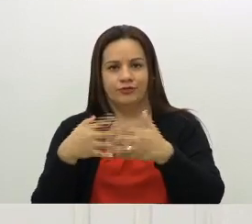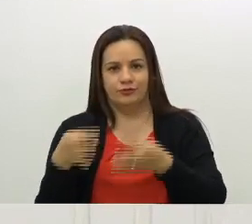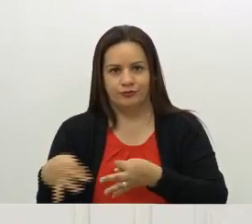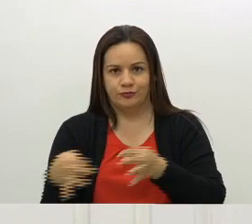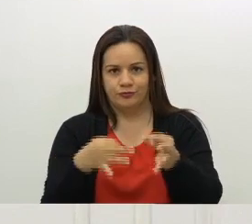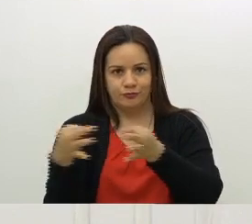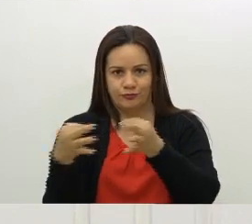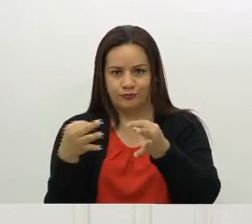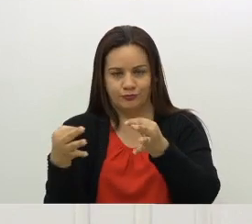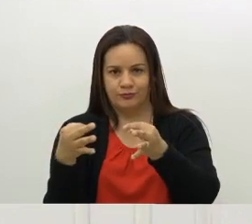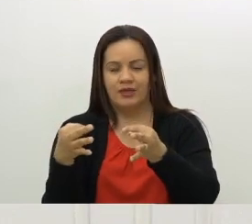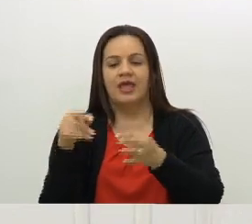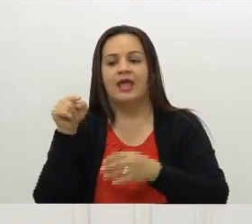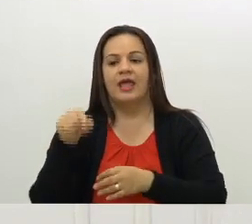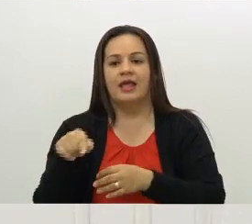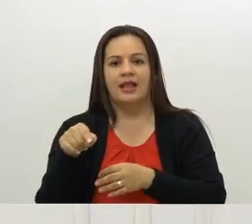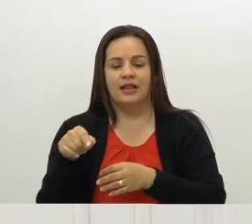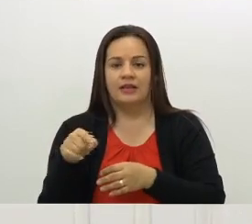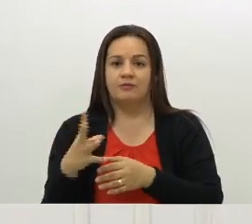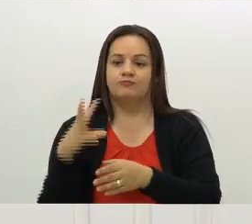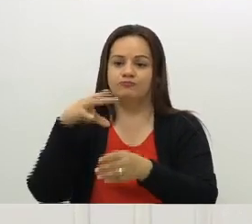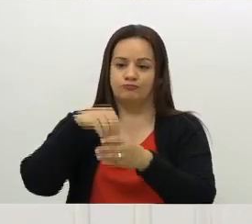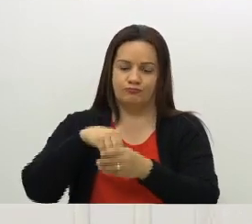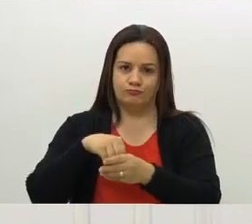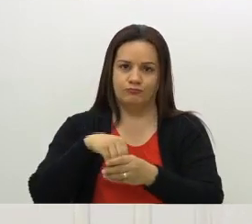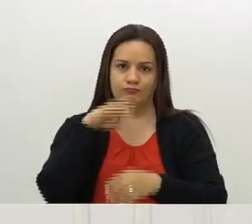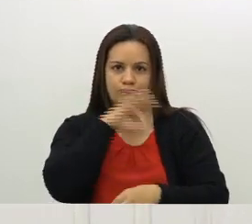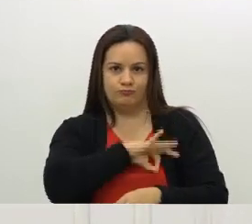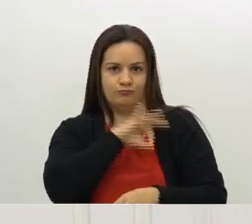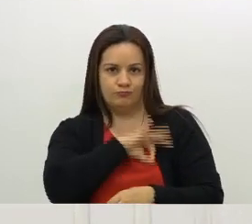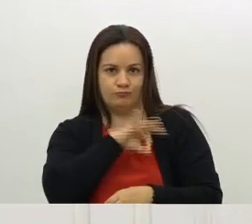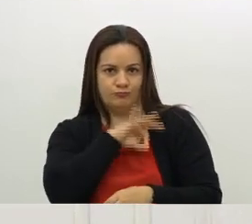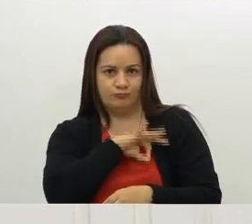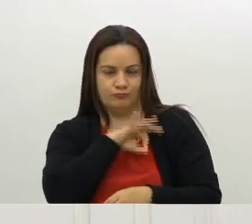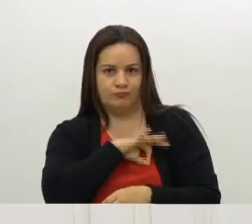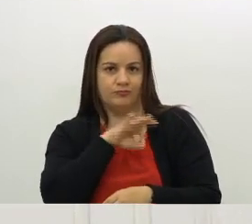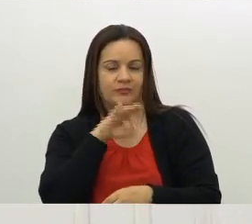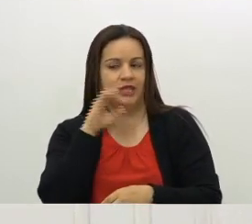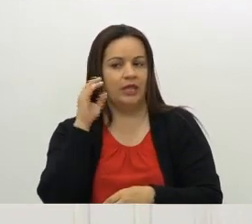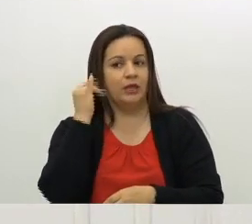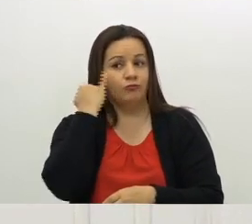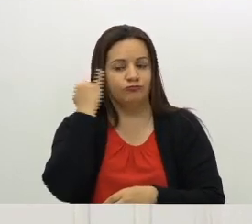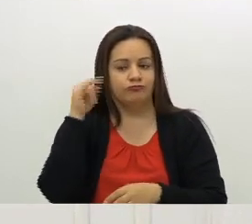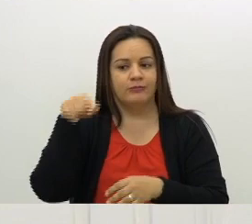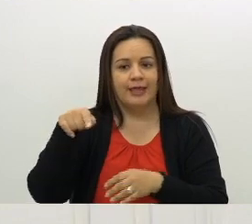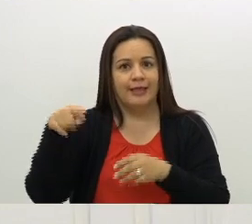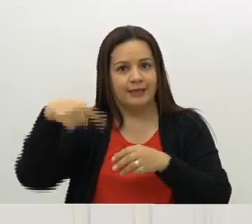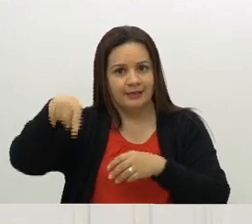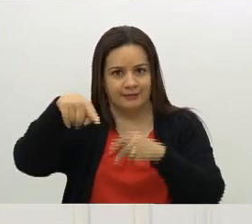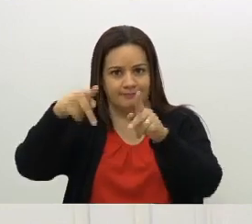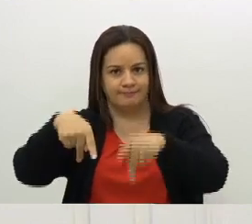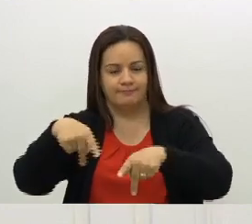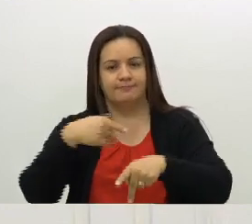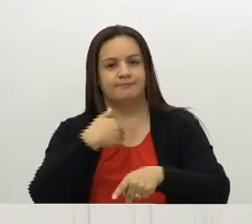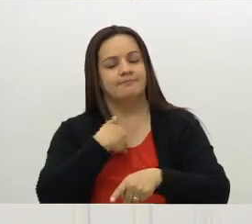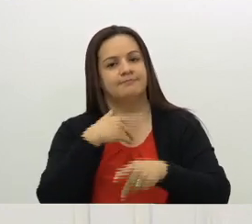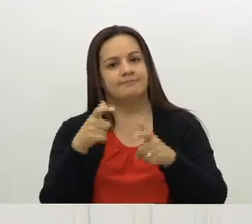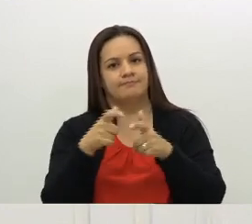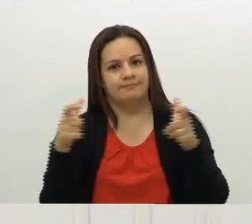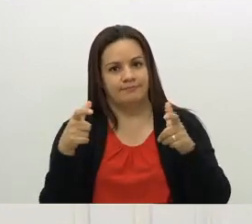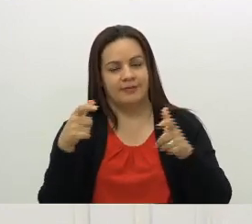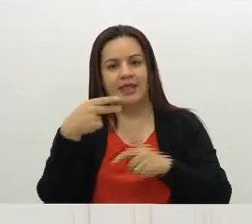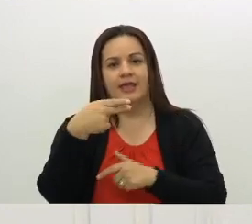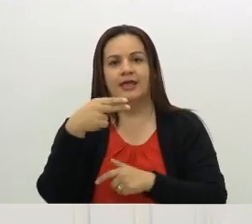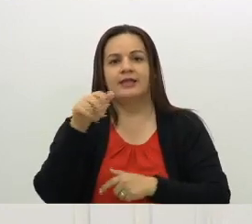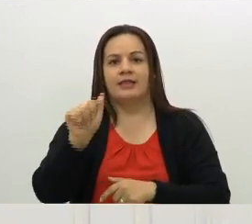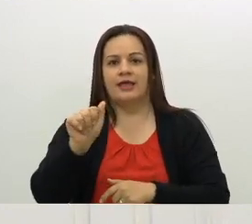un beneficio y un ingenio. Esa gente tenía grandes hectáreas de